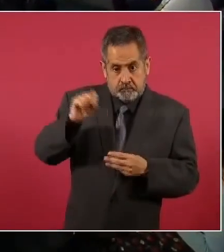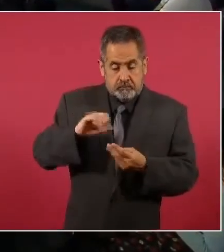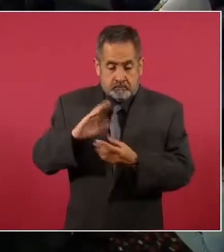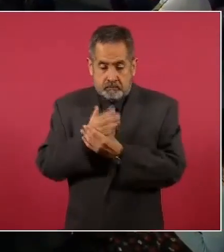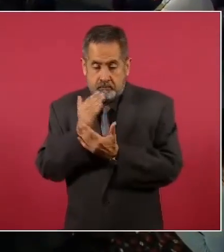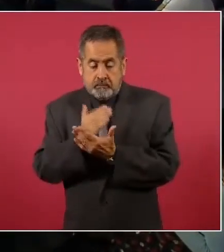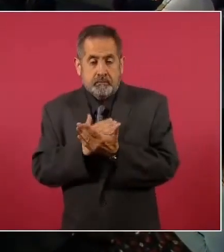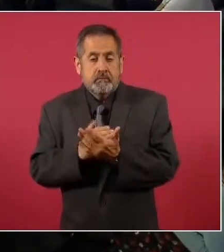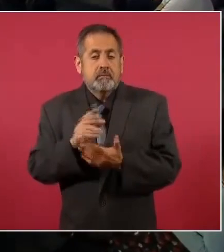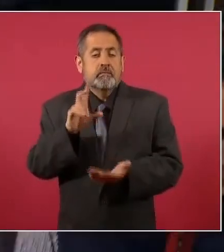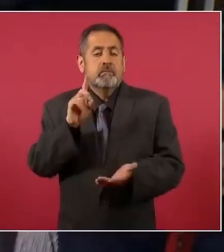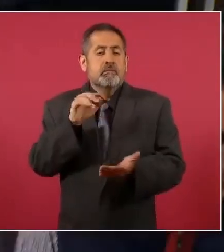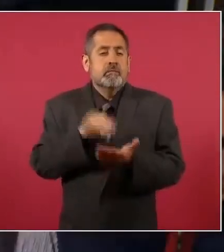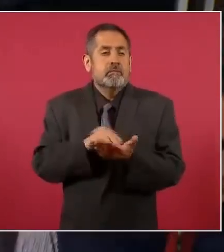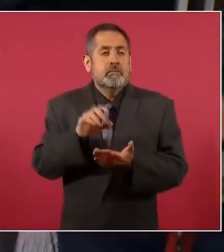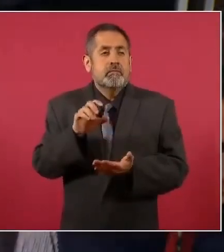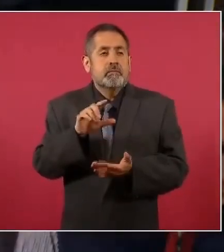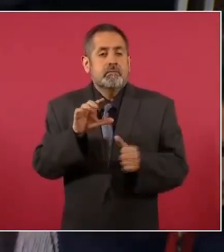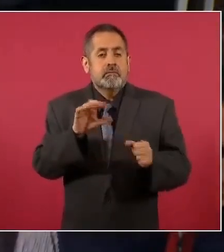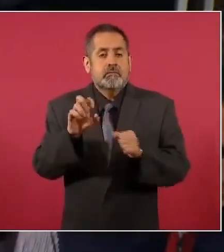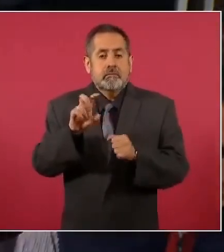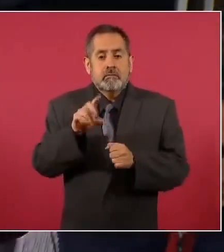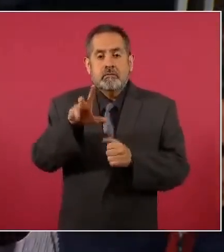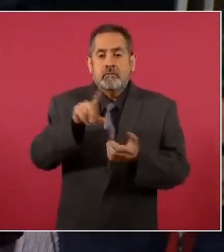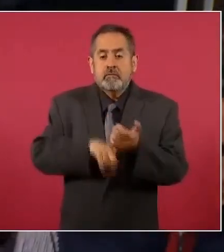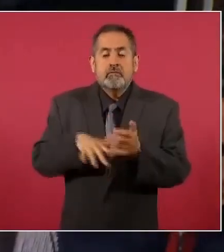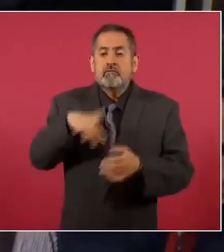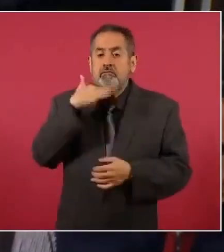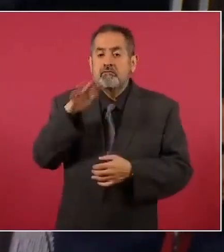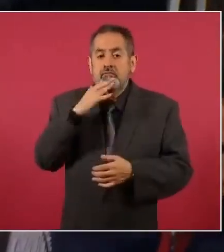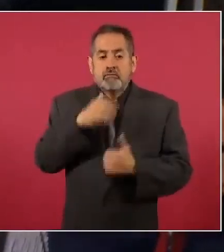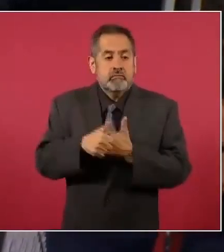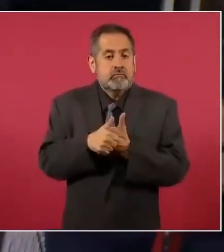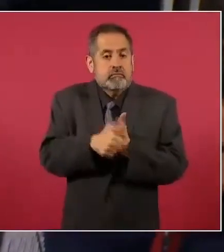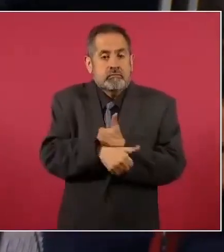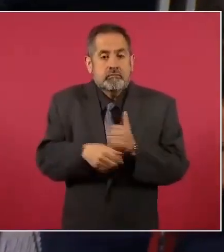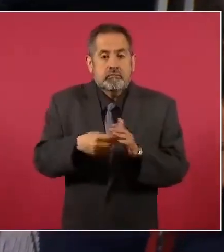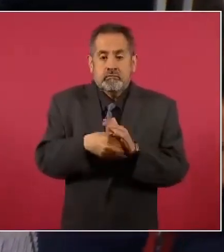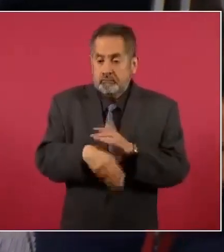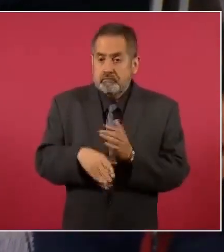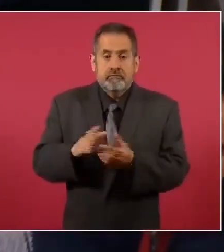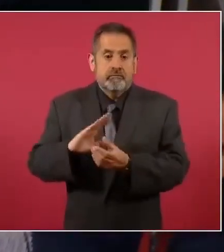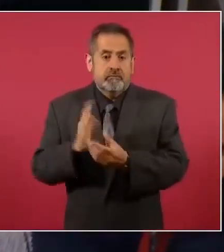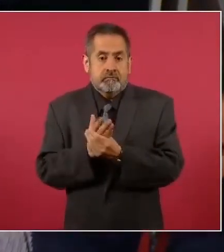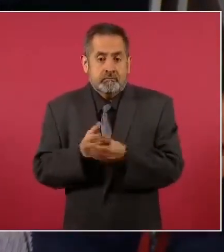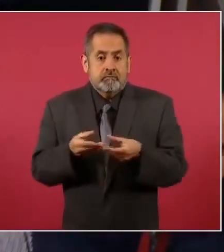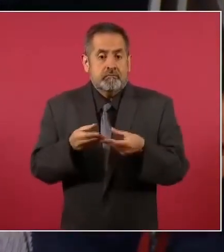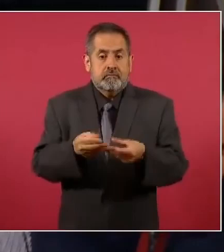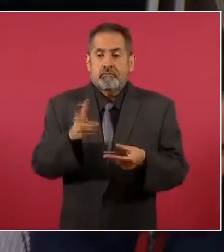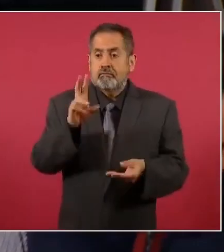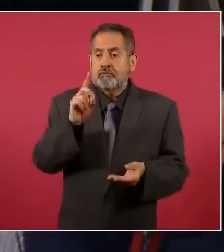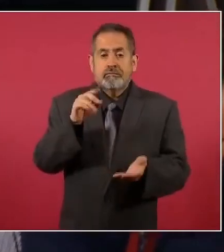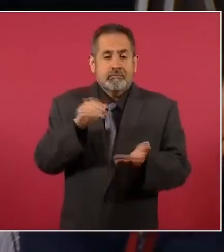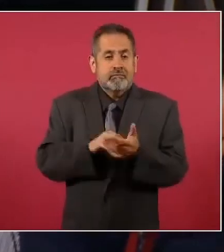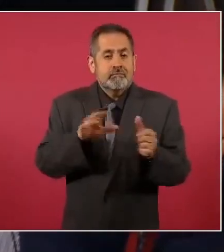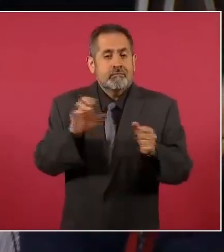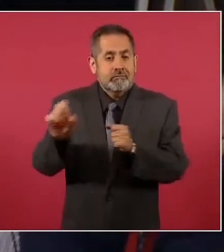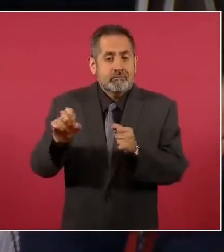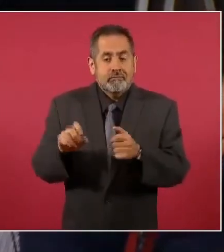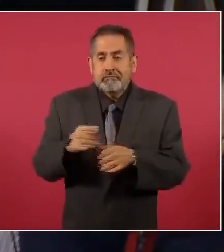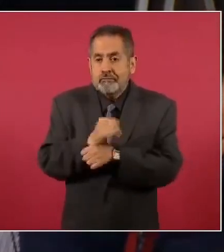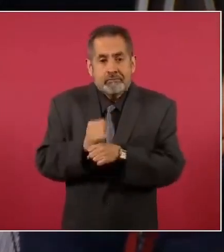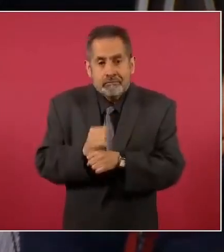por 30,668 denuncias por corrupción encubiertas y al archivo. O sea, son 30,668 que no se